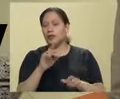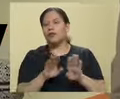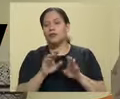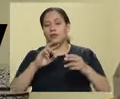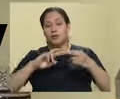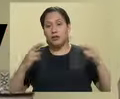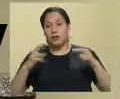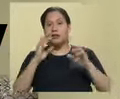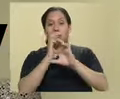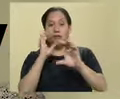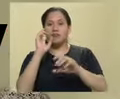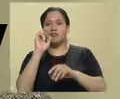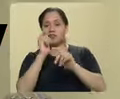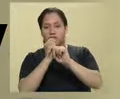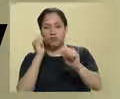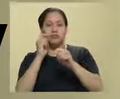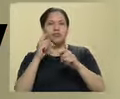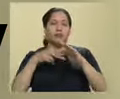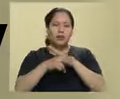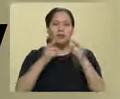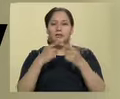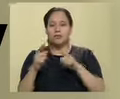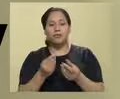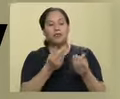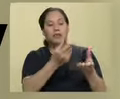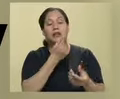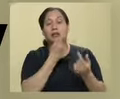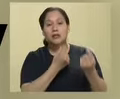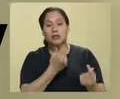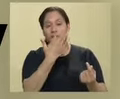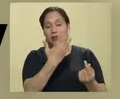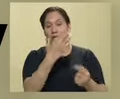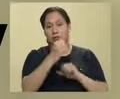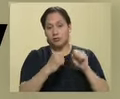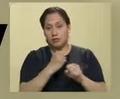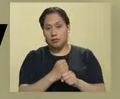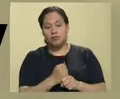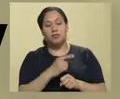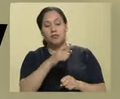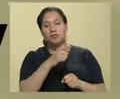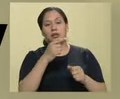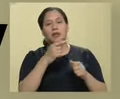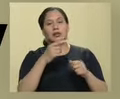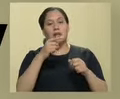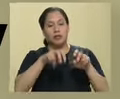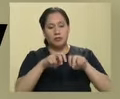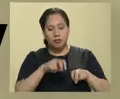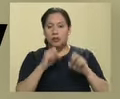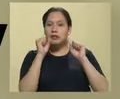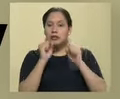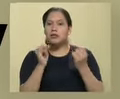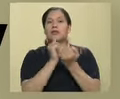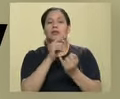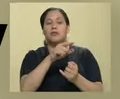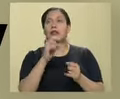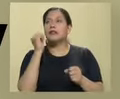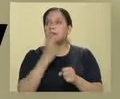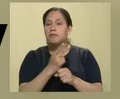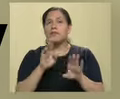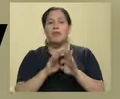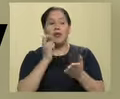red de transporte de pasajeros ofrece a los menores de 5 años un servicio de transporte seguro y oportuno